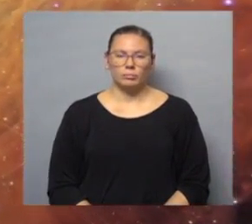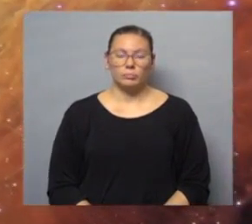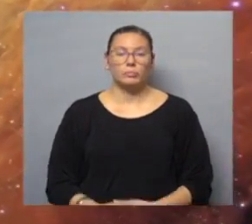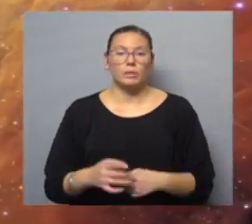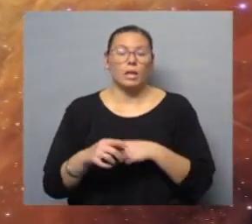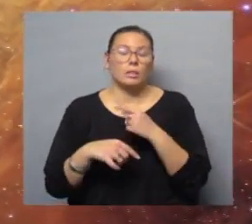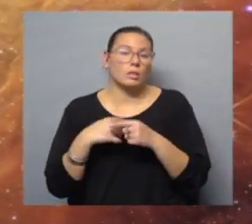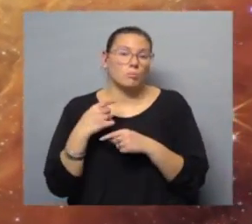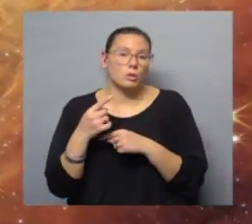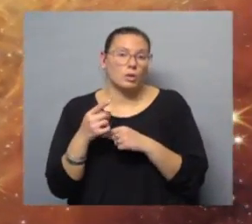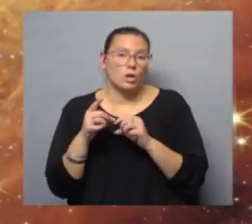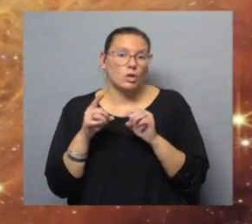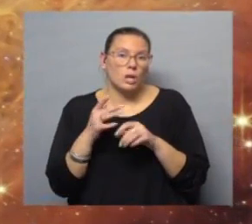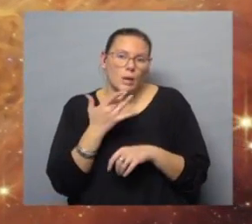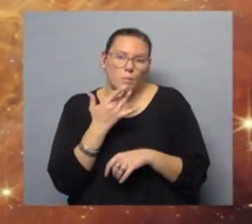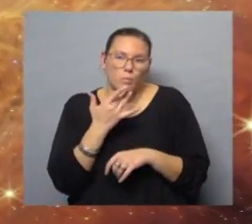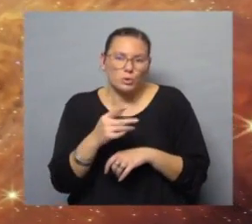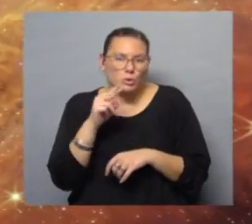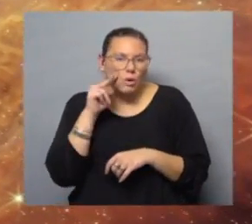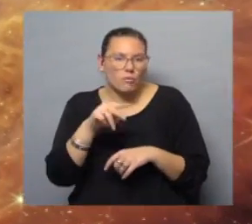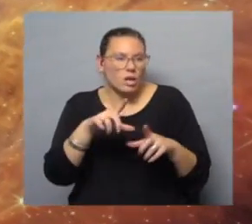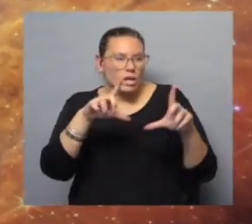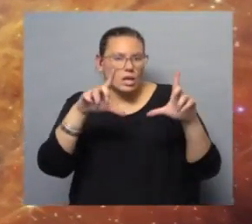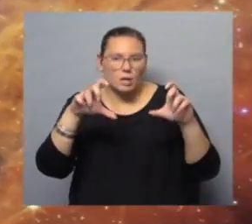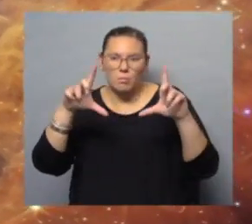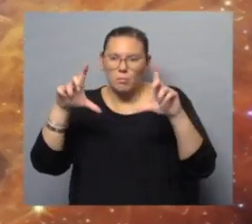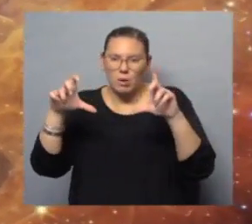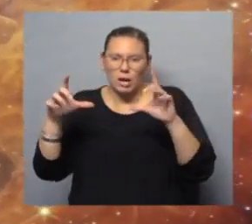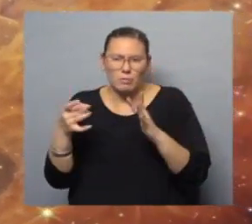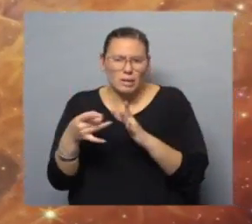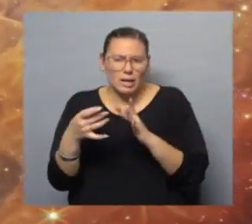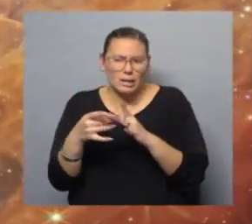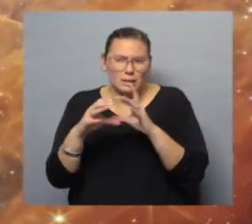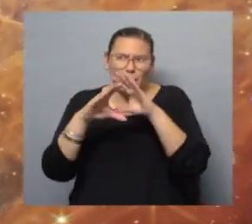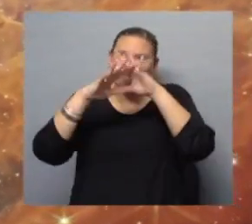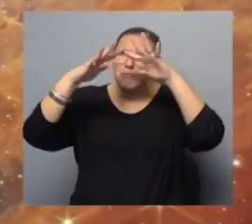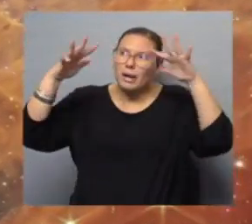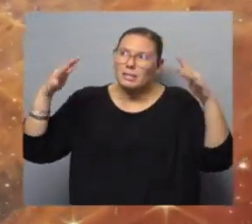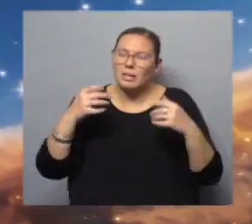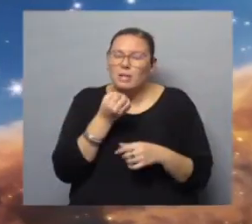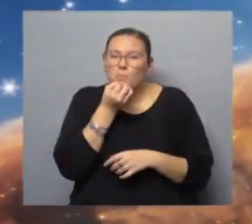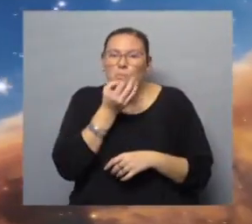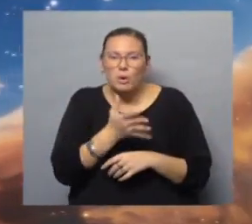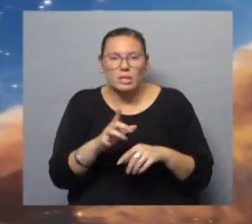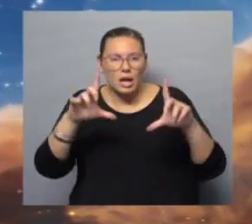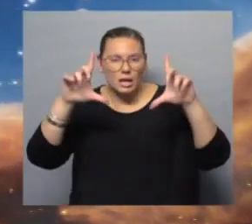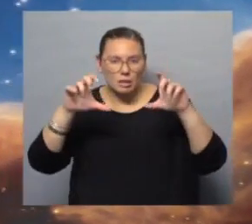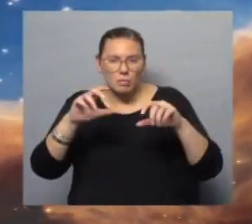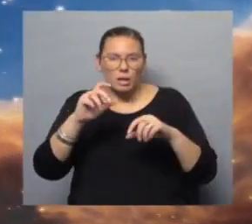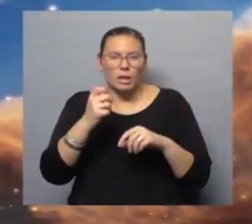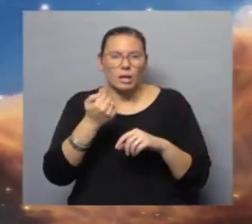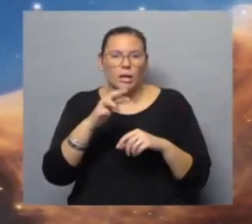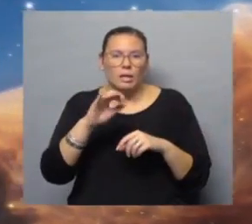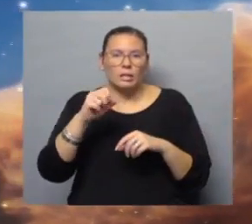Luego solo la maravilla, ¿no? De ver esas imágenes con una resolución espacial tan grande, ¿no? Por ejemplo, en la imagen de Carina se ve